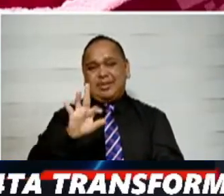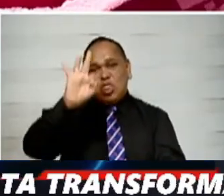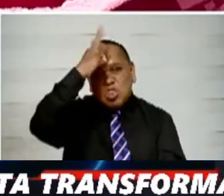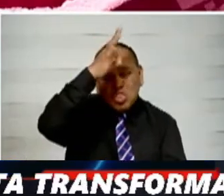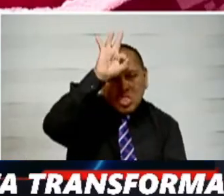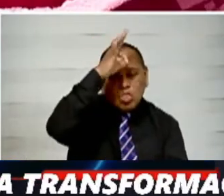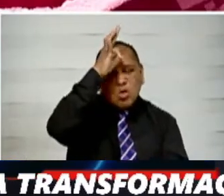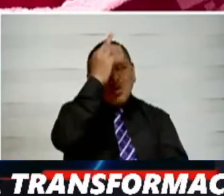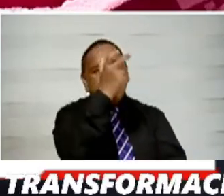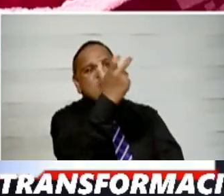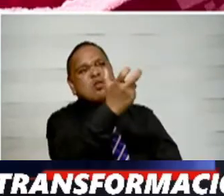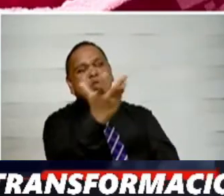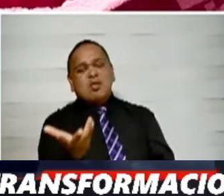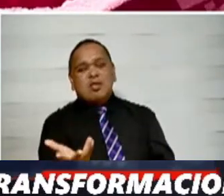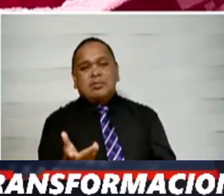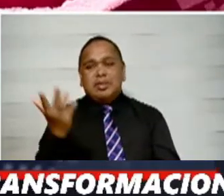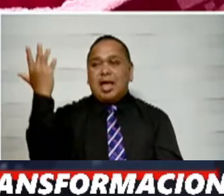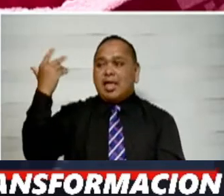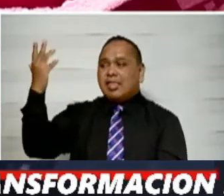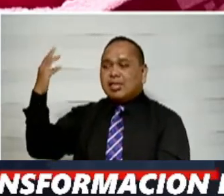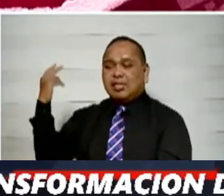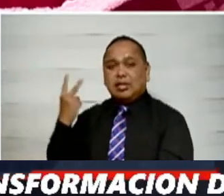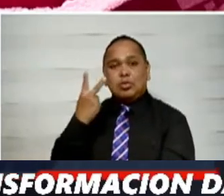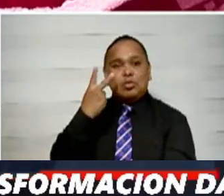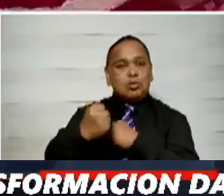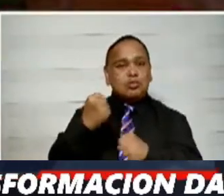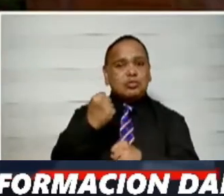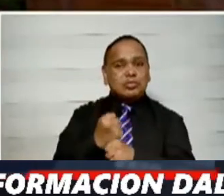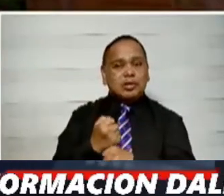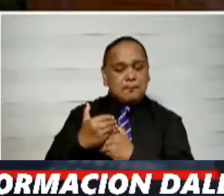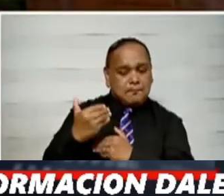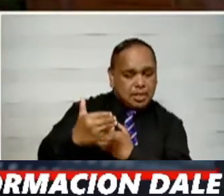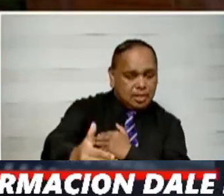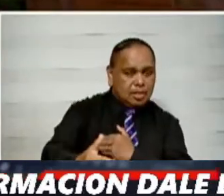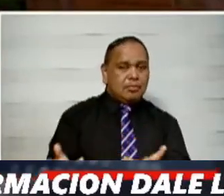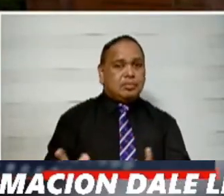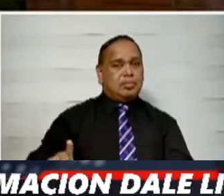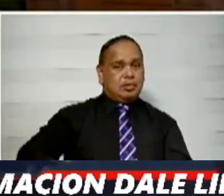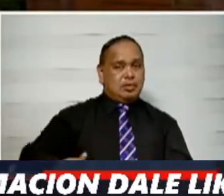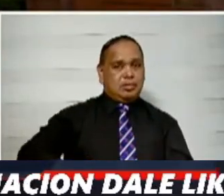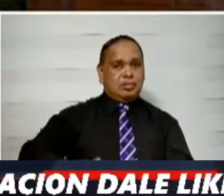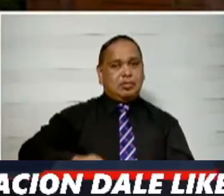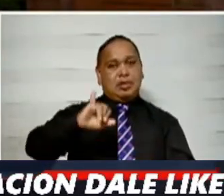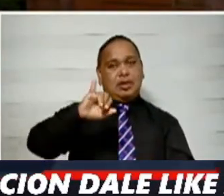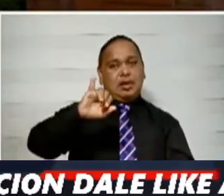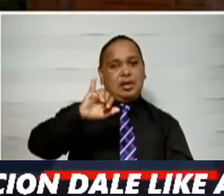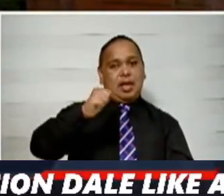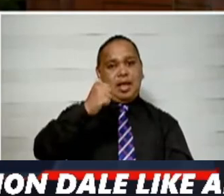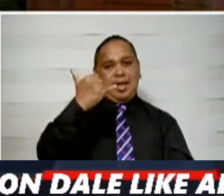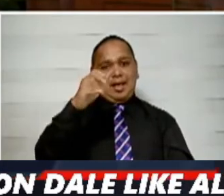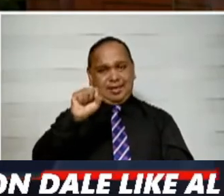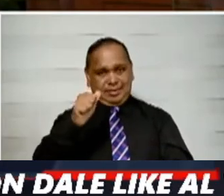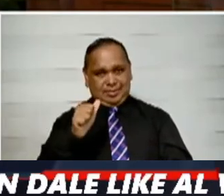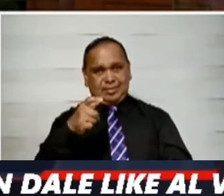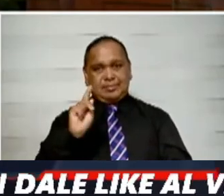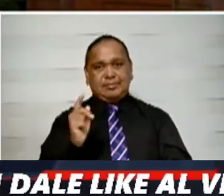estaba, cuando fue la campaña, fue 2 años después, ya estaba el gobernador Aiza, la esposa de Gerardo ya